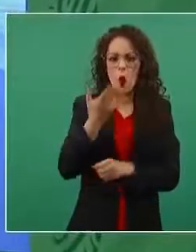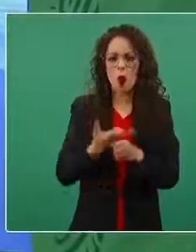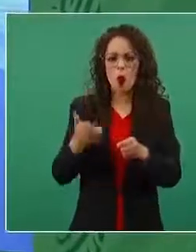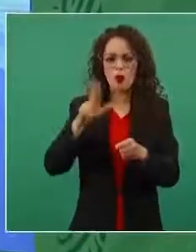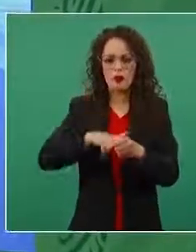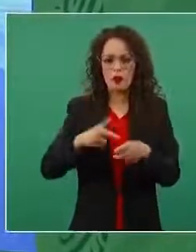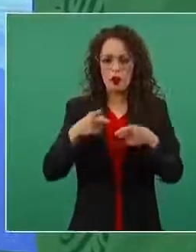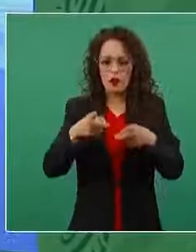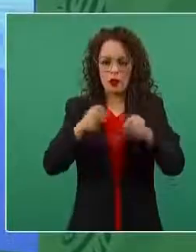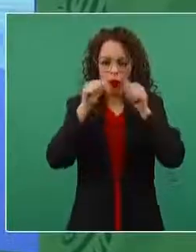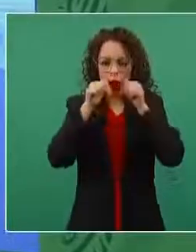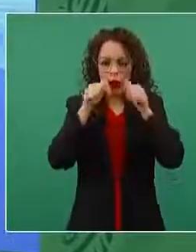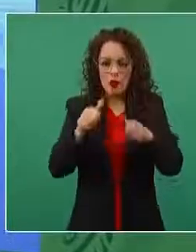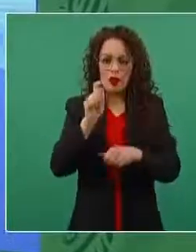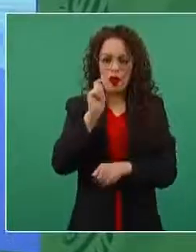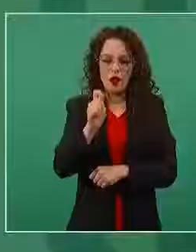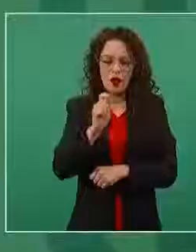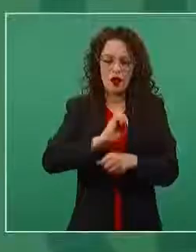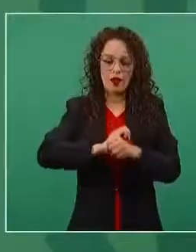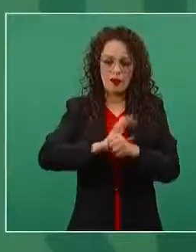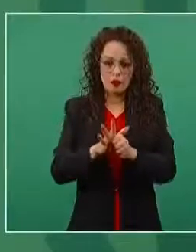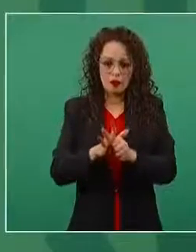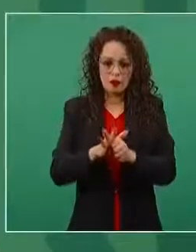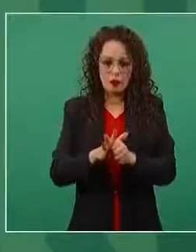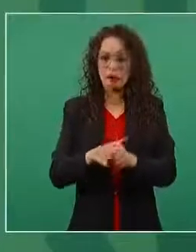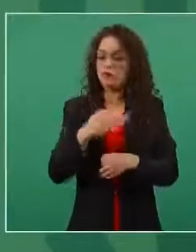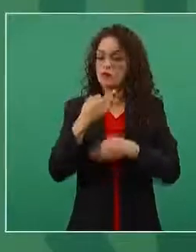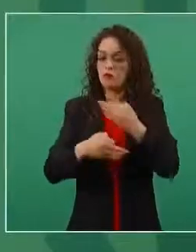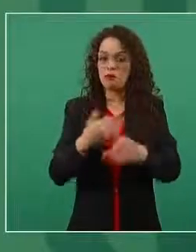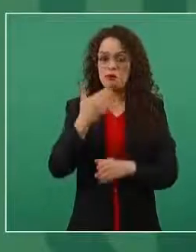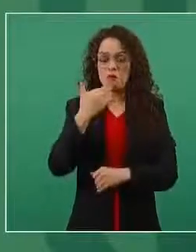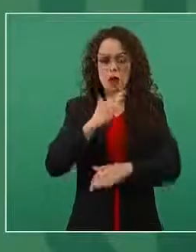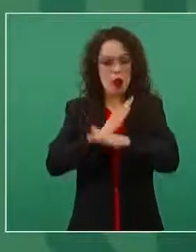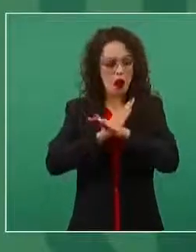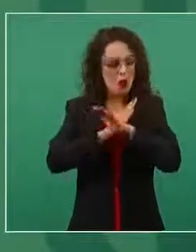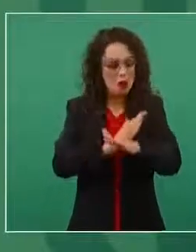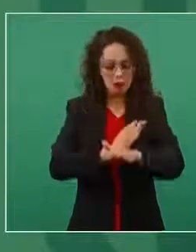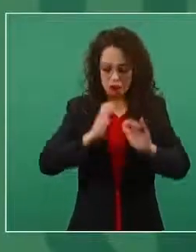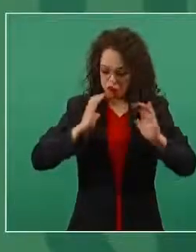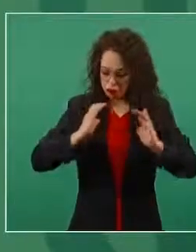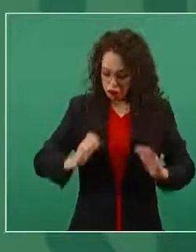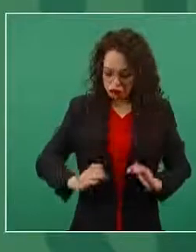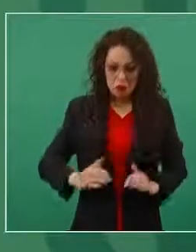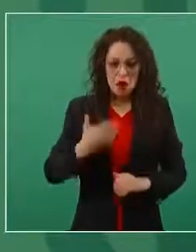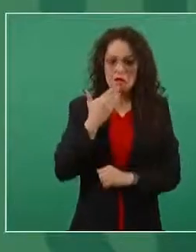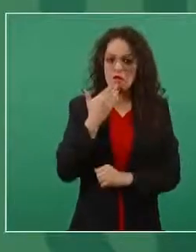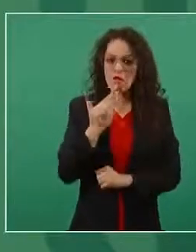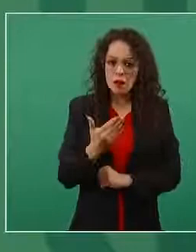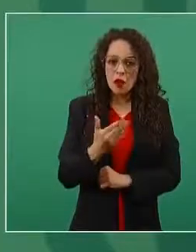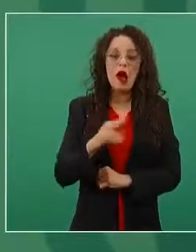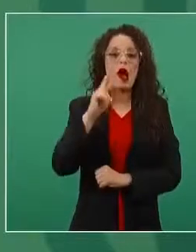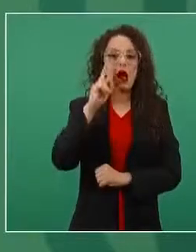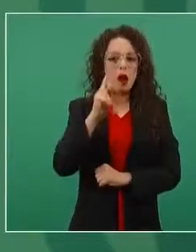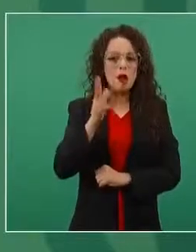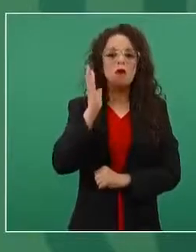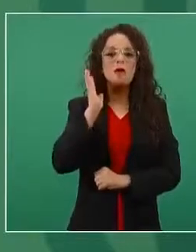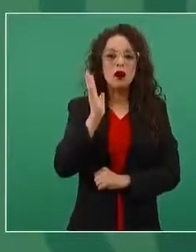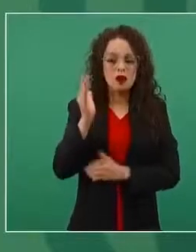vacunado tiene toda la protección y ha disminuido